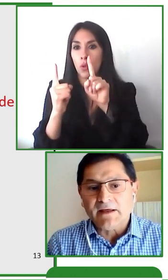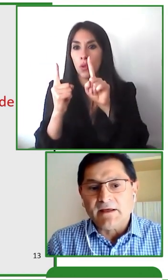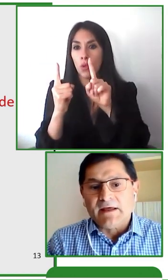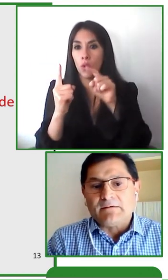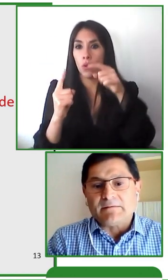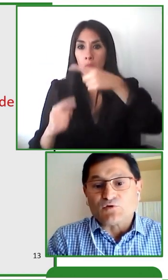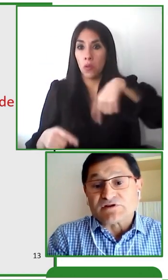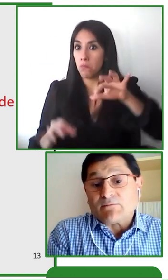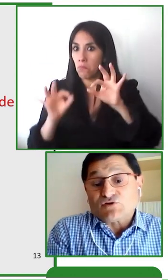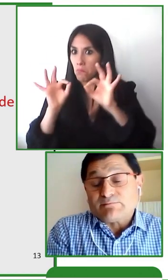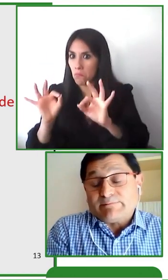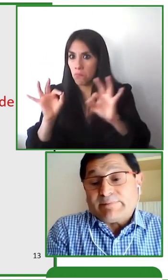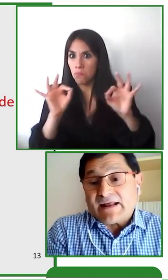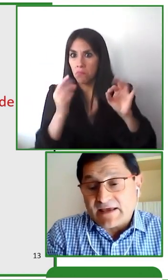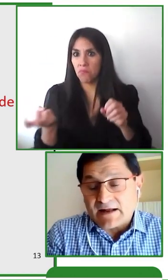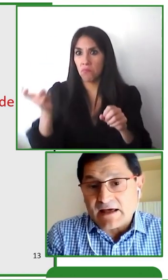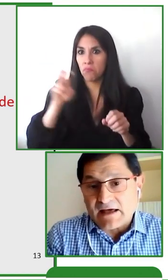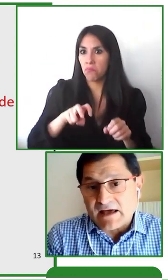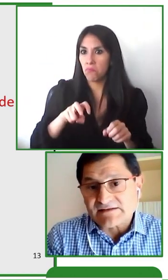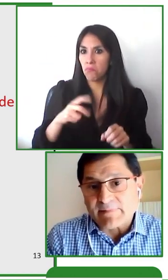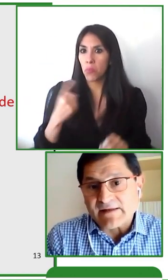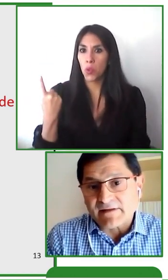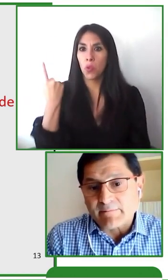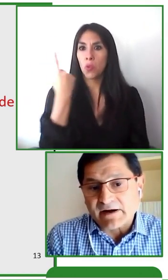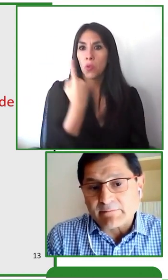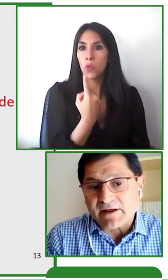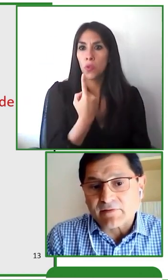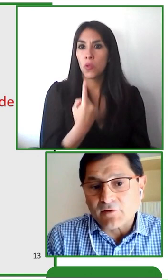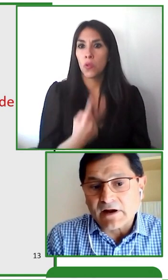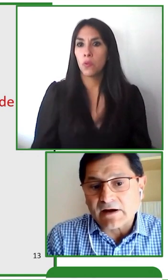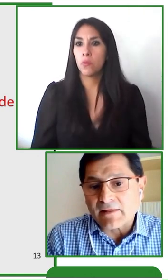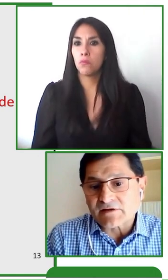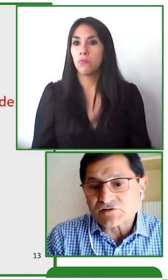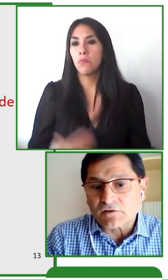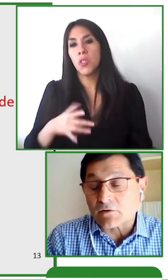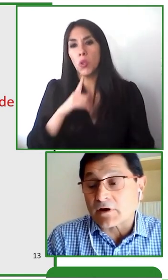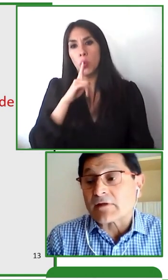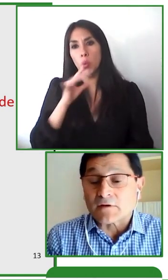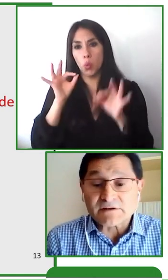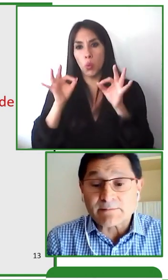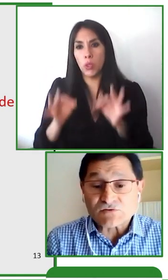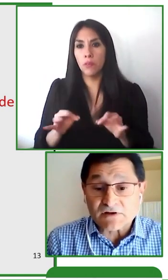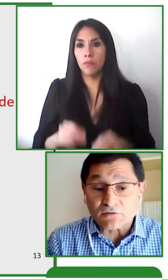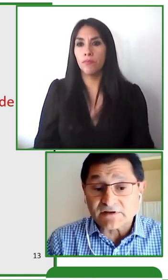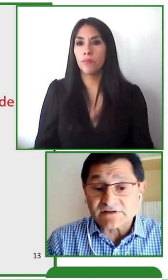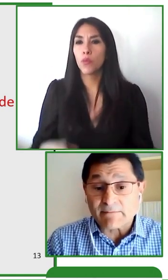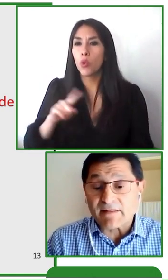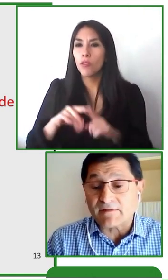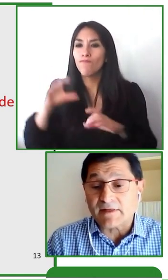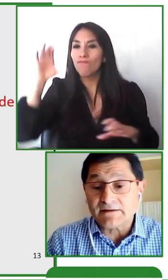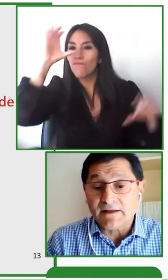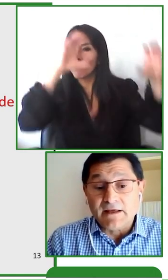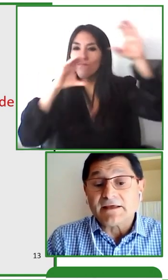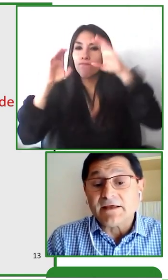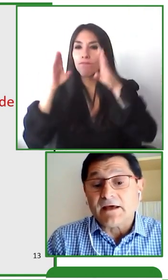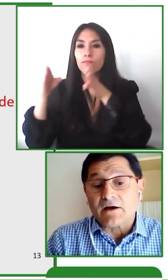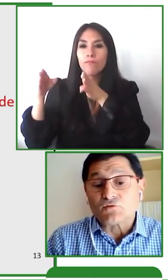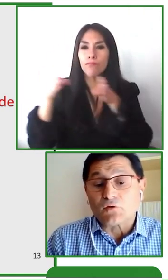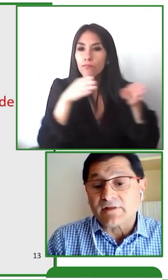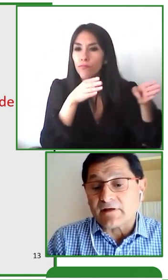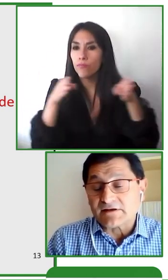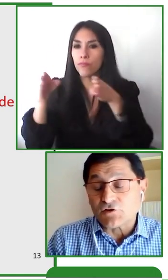fiable. Buscamos, para llegar a ese plan de replicación, alianzas con organizaciones de personas con discapacidad